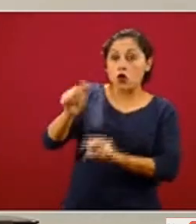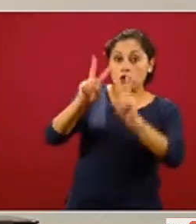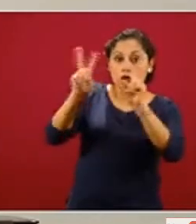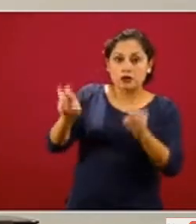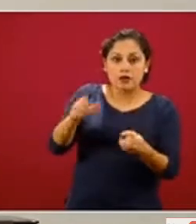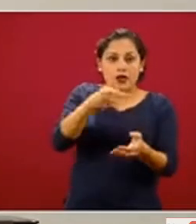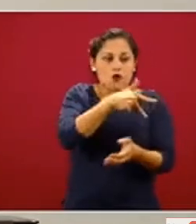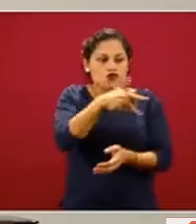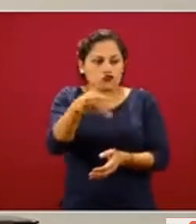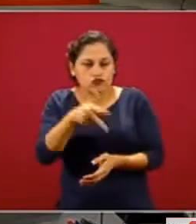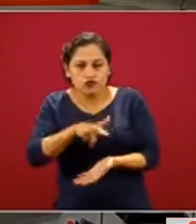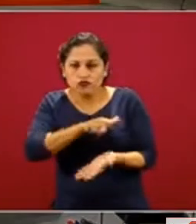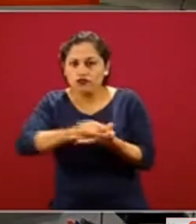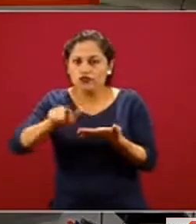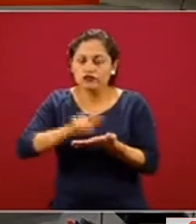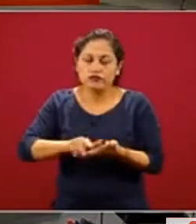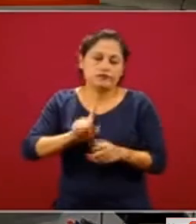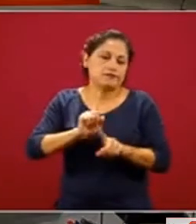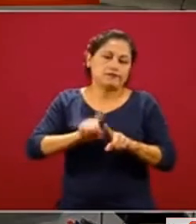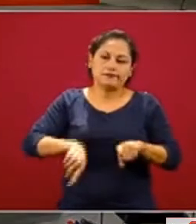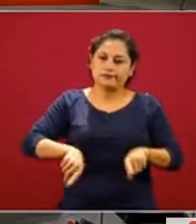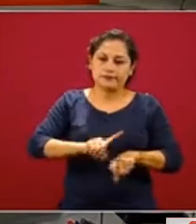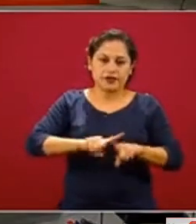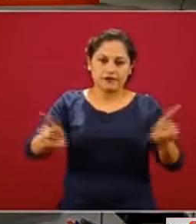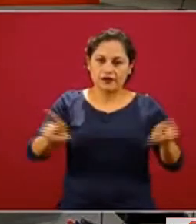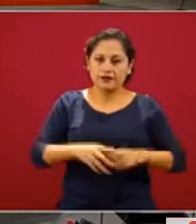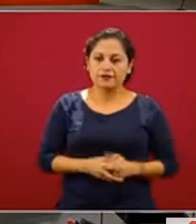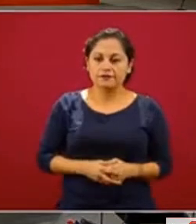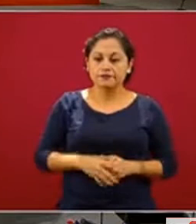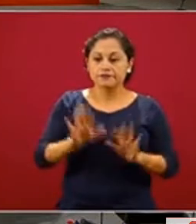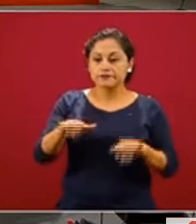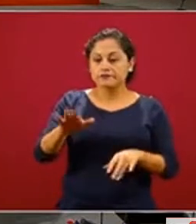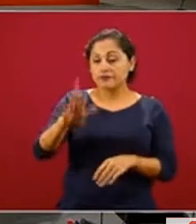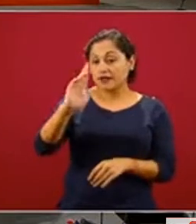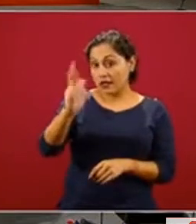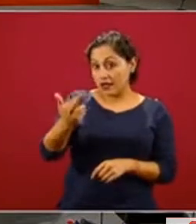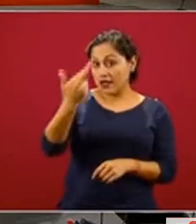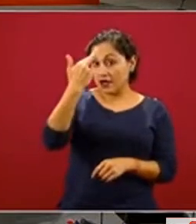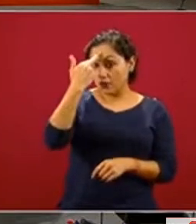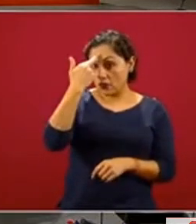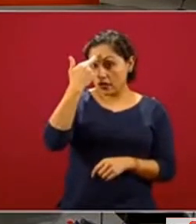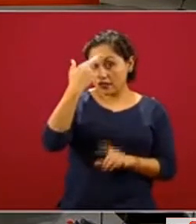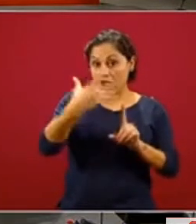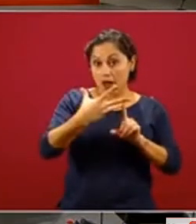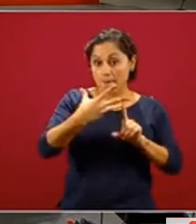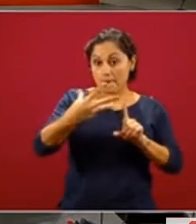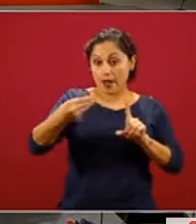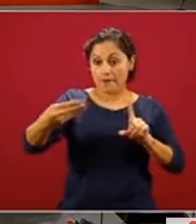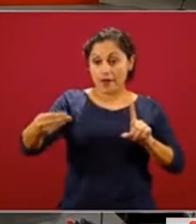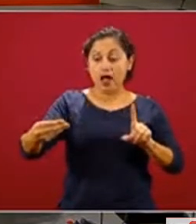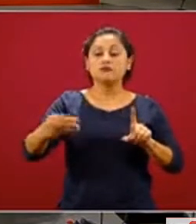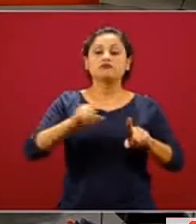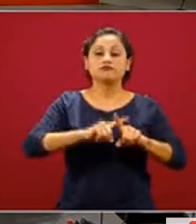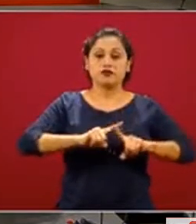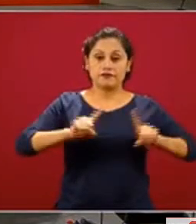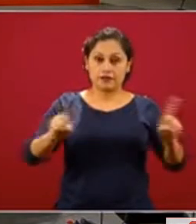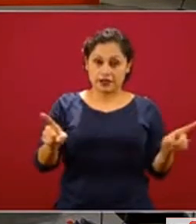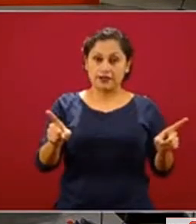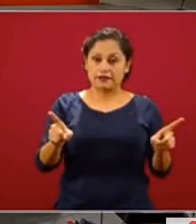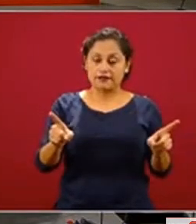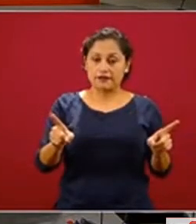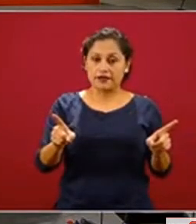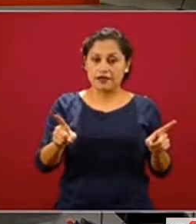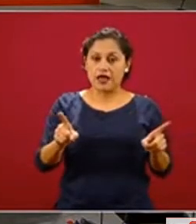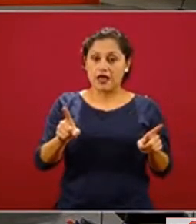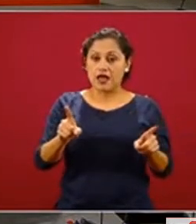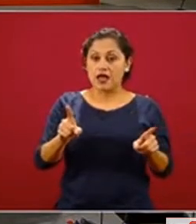solamente comentar, recordemos que el mecanismo de transmisión es diferente, ¿verdad? En COVID-19 hemos estado hablando un mecanismo